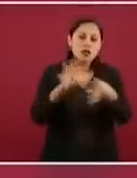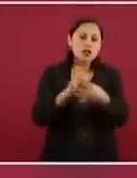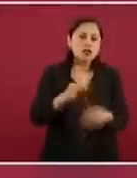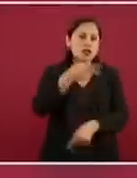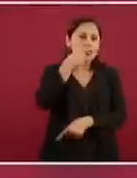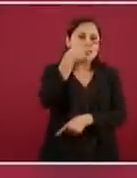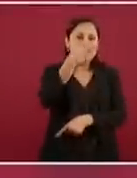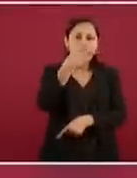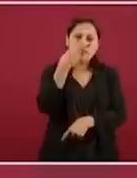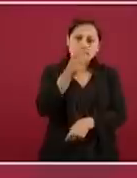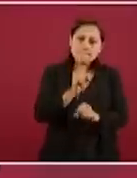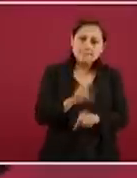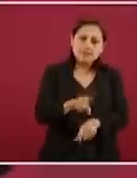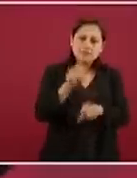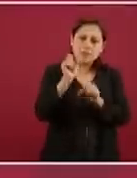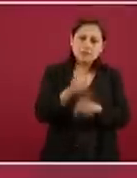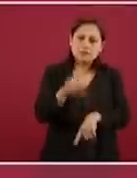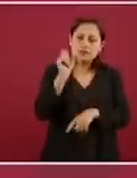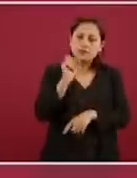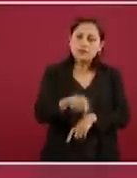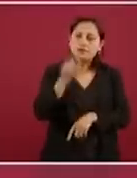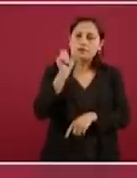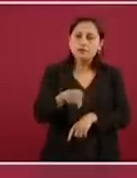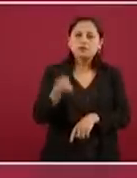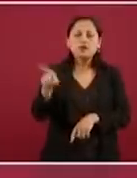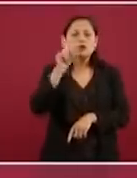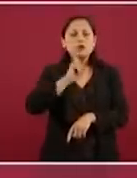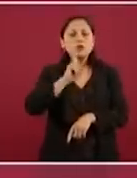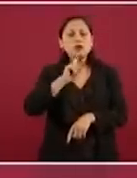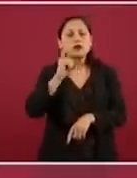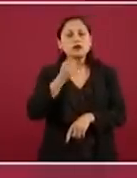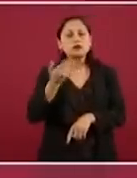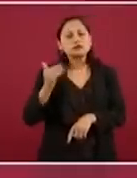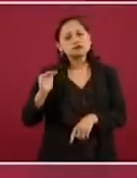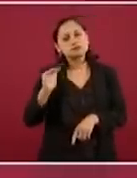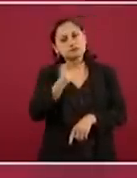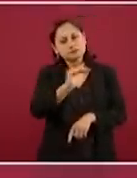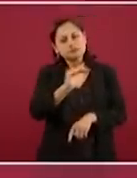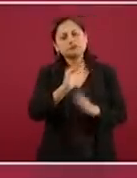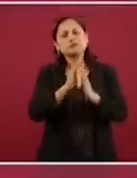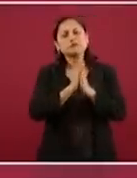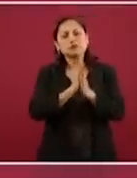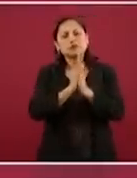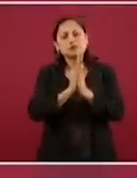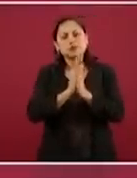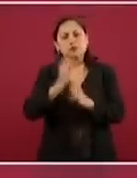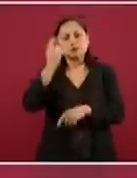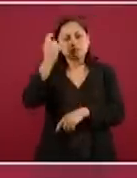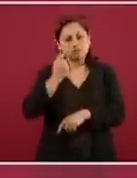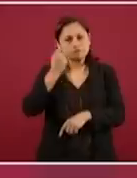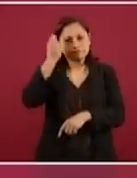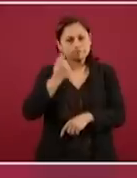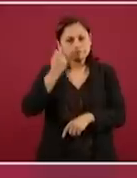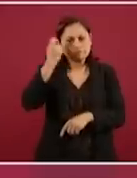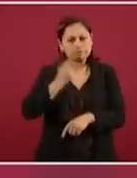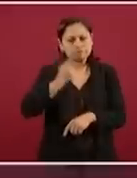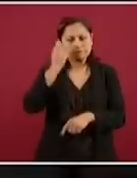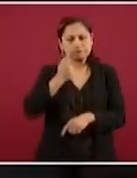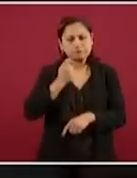repetían de que lo que querían era que les reconocieran sus pensiones a sus